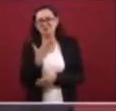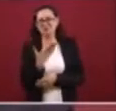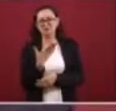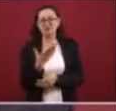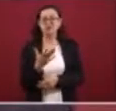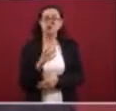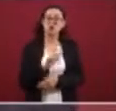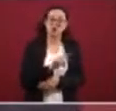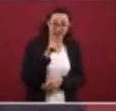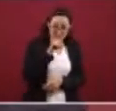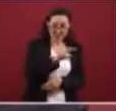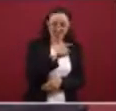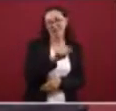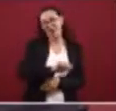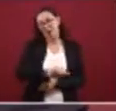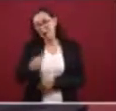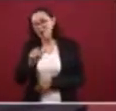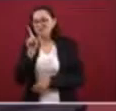defensora de las mujeres